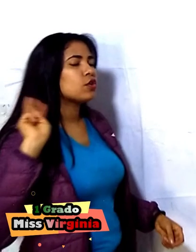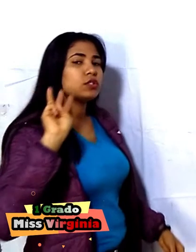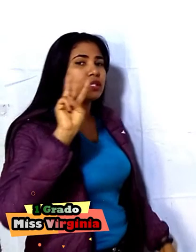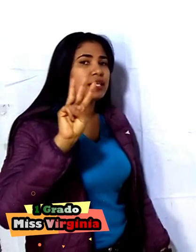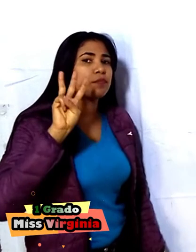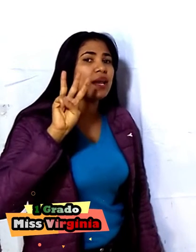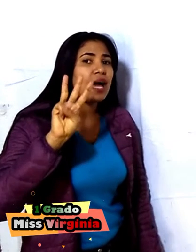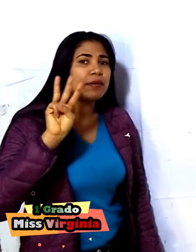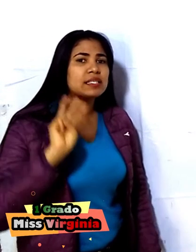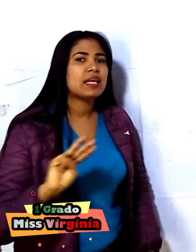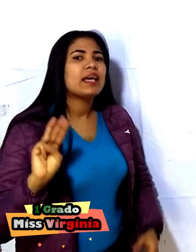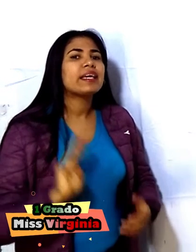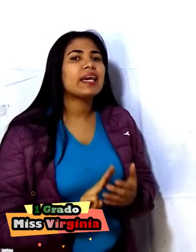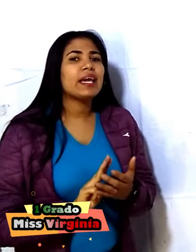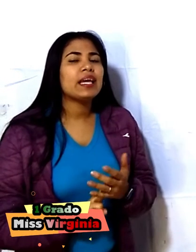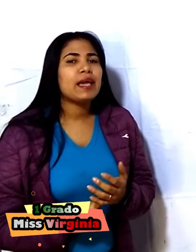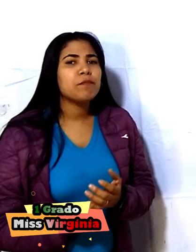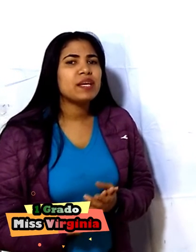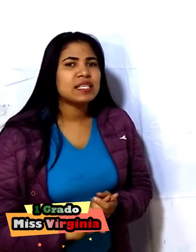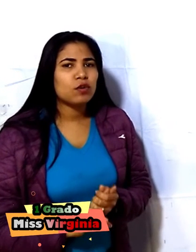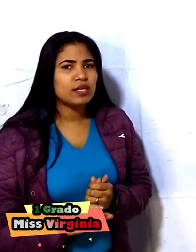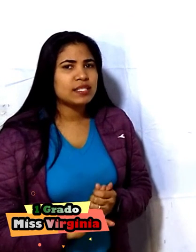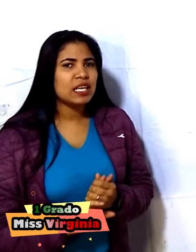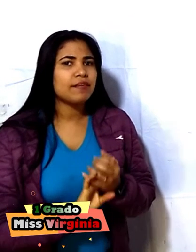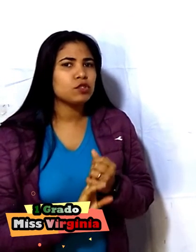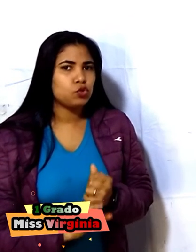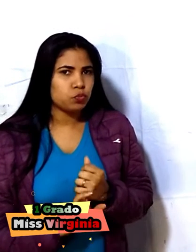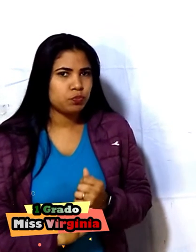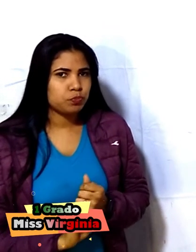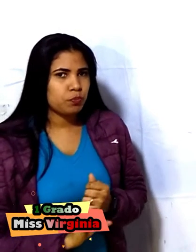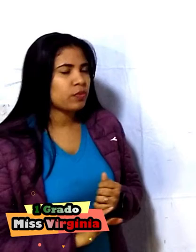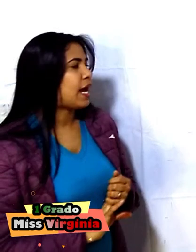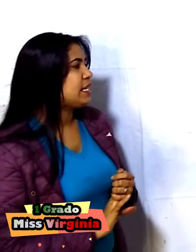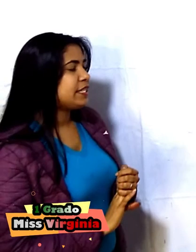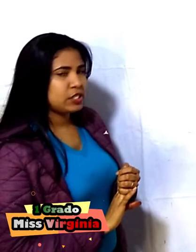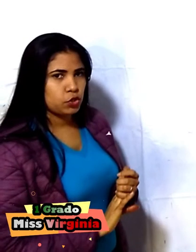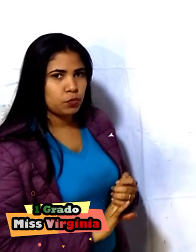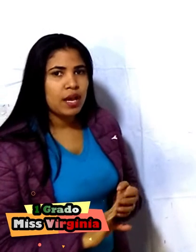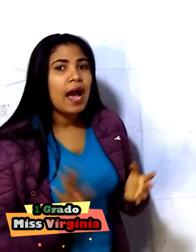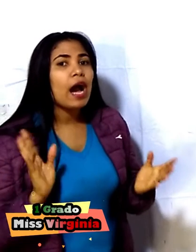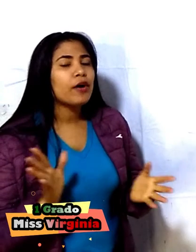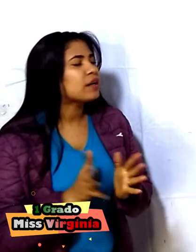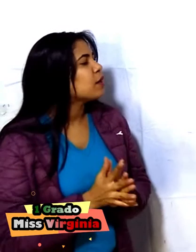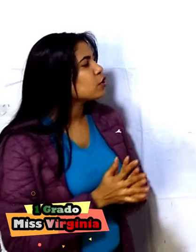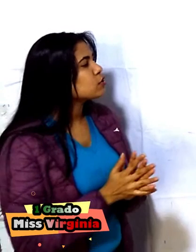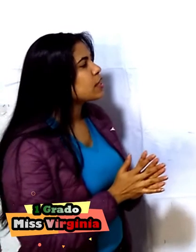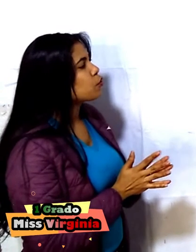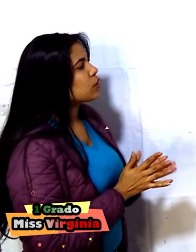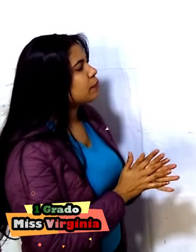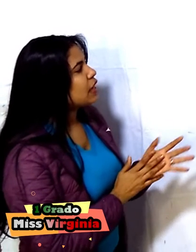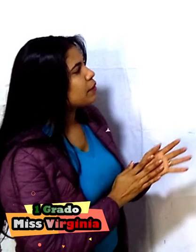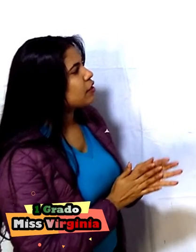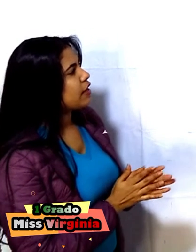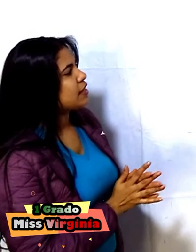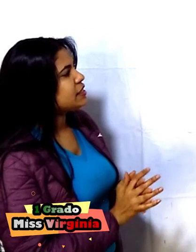esas son tres palabras que empiezan con la sílaba chu al inicio. Ahora vamos a conocer